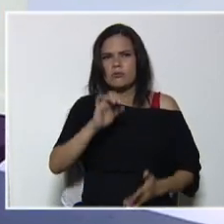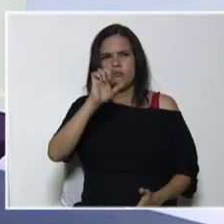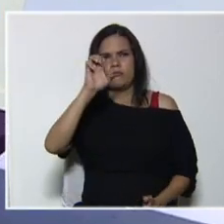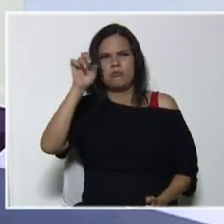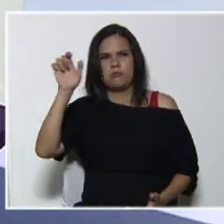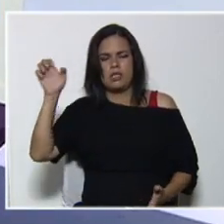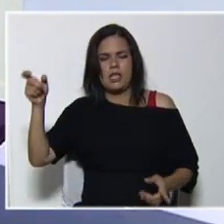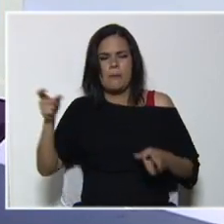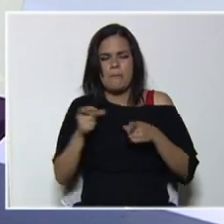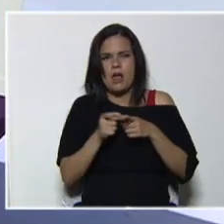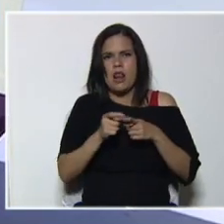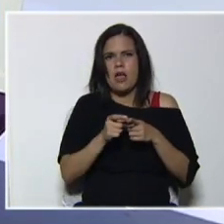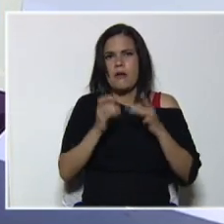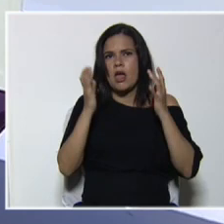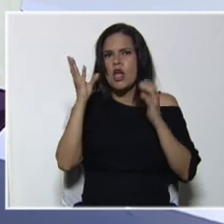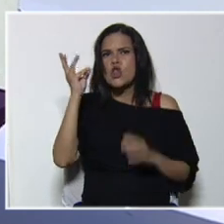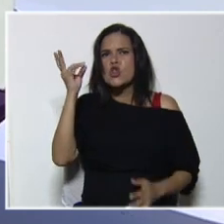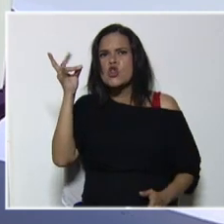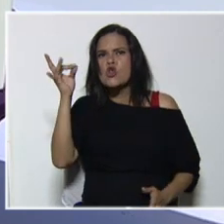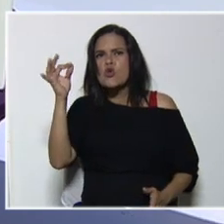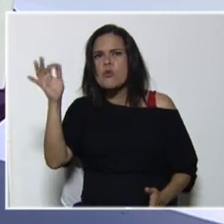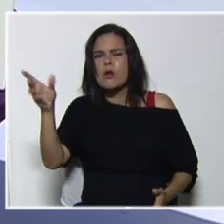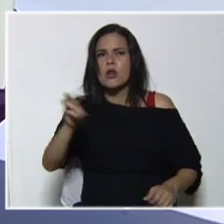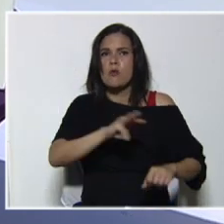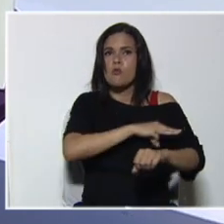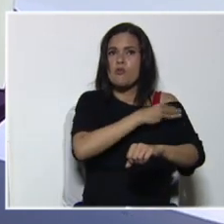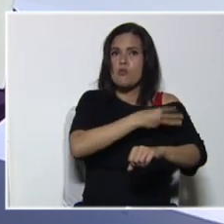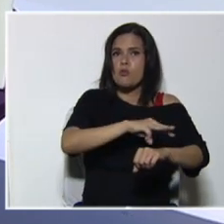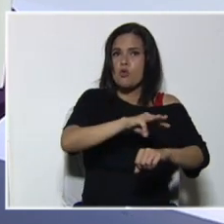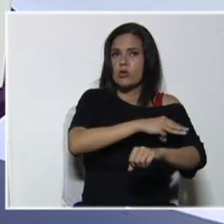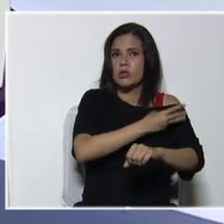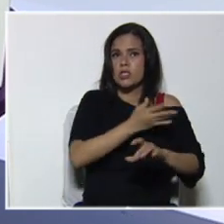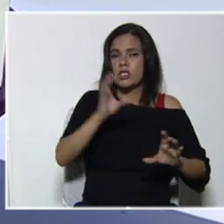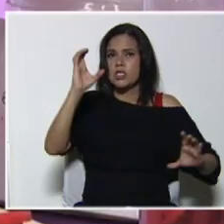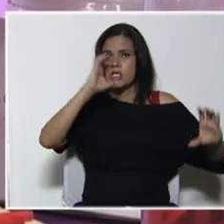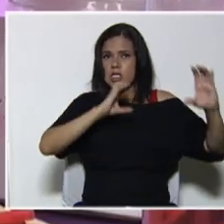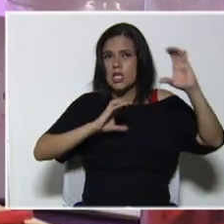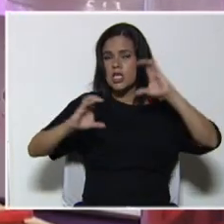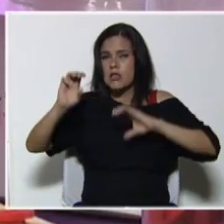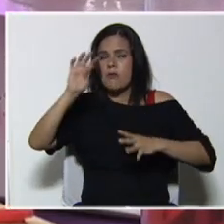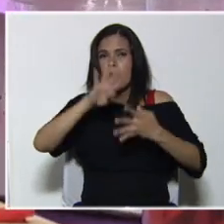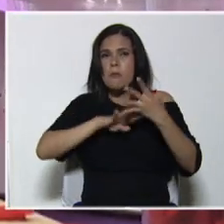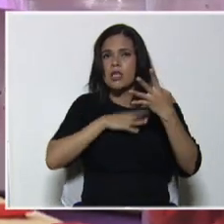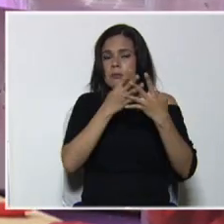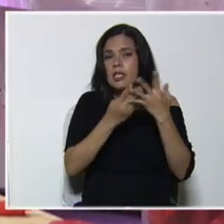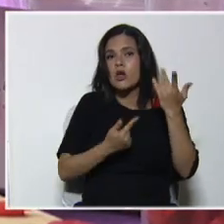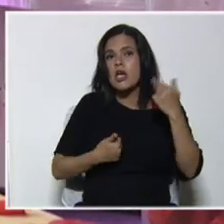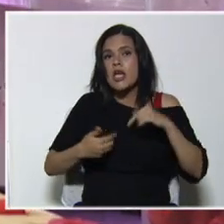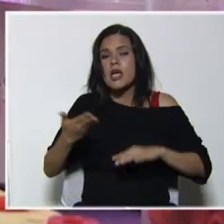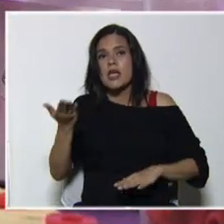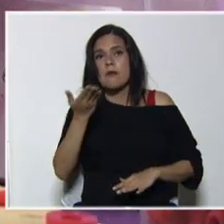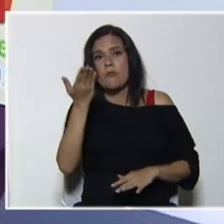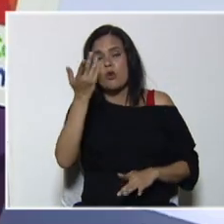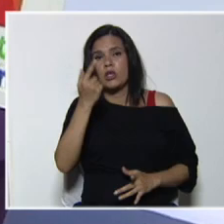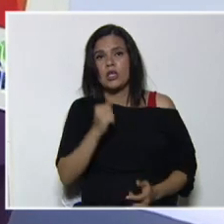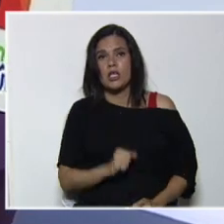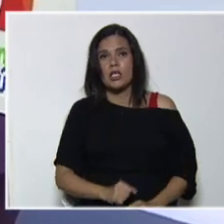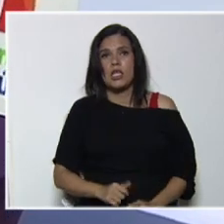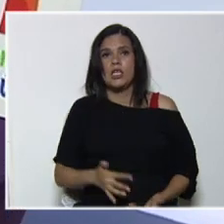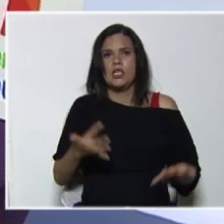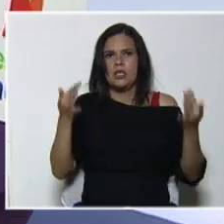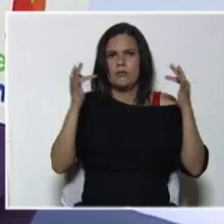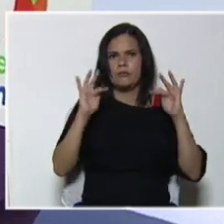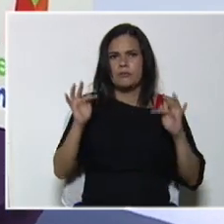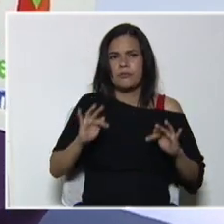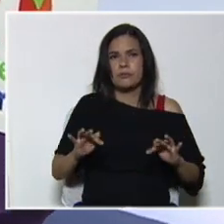palabras, números, música, aspectos científicos y matemáticos. Es importante entonces, desde esta